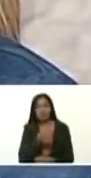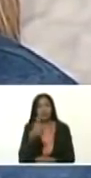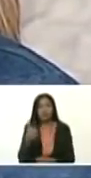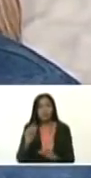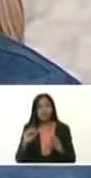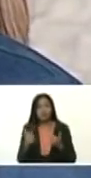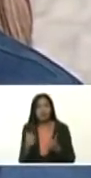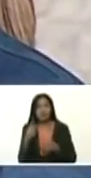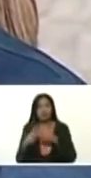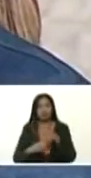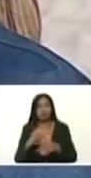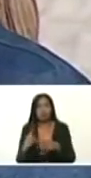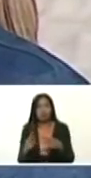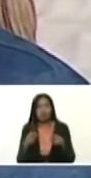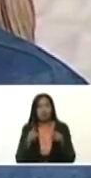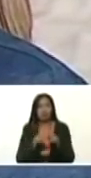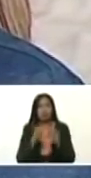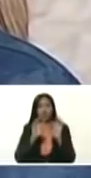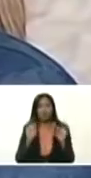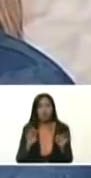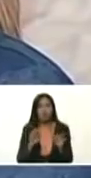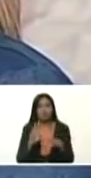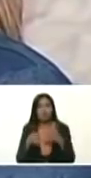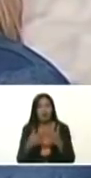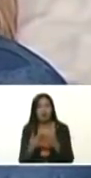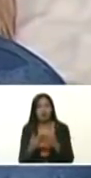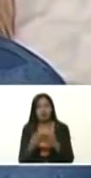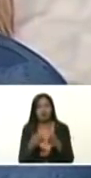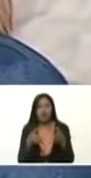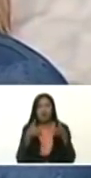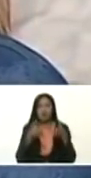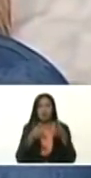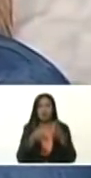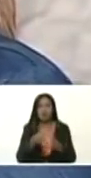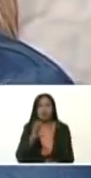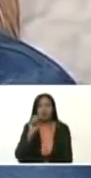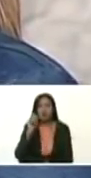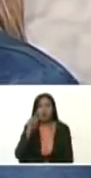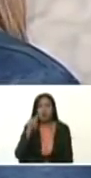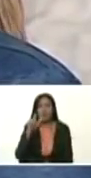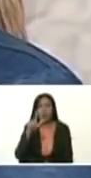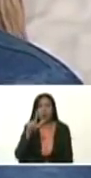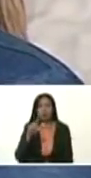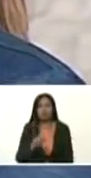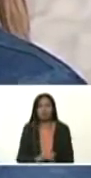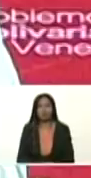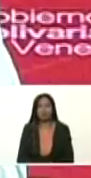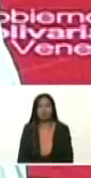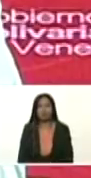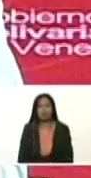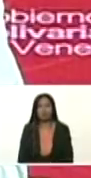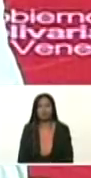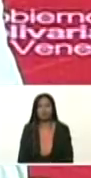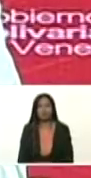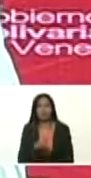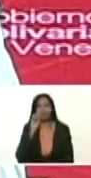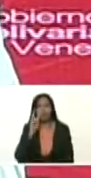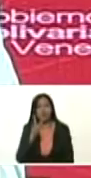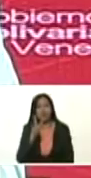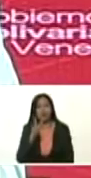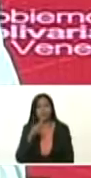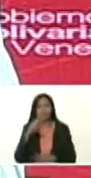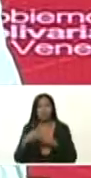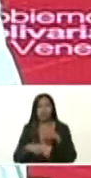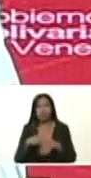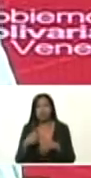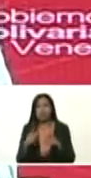desde la procesadora de mineral hasta el muelle de Copal. Creaciones de los muelles. Eso es una medida productiva. En